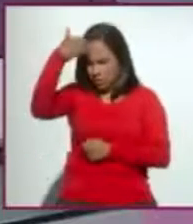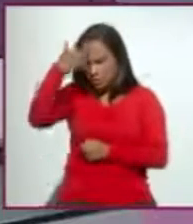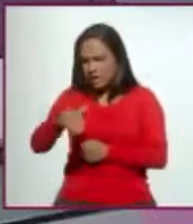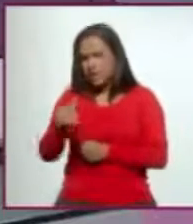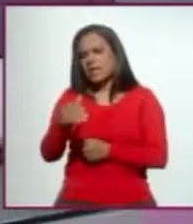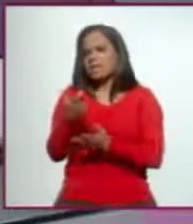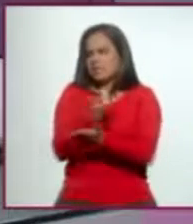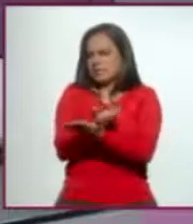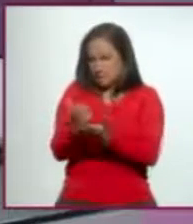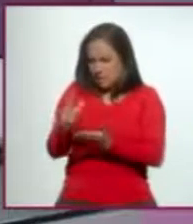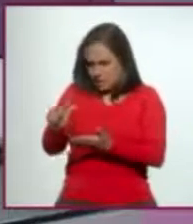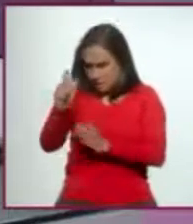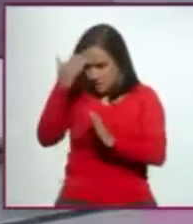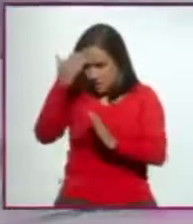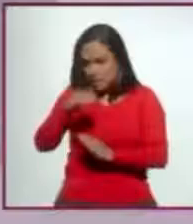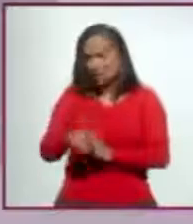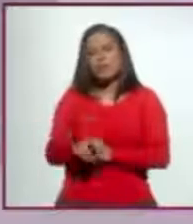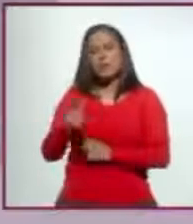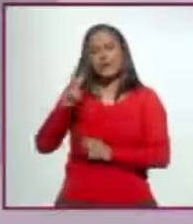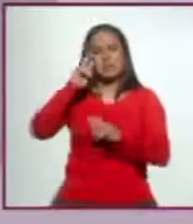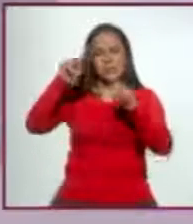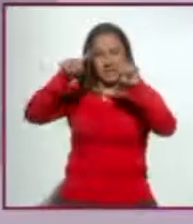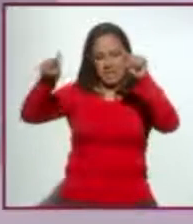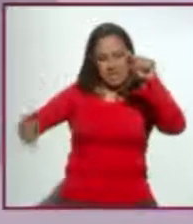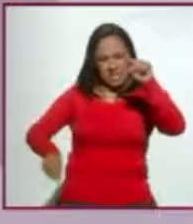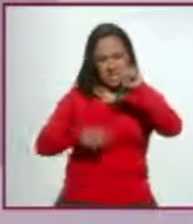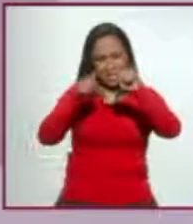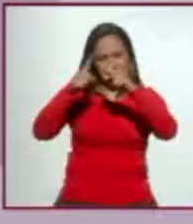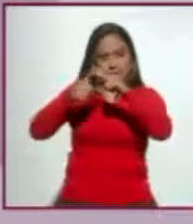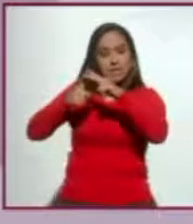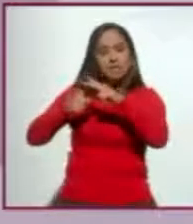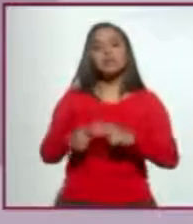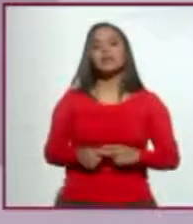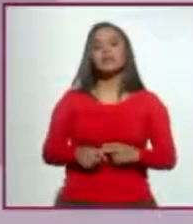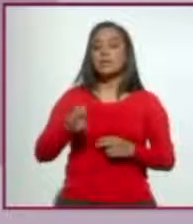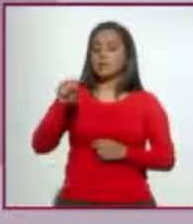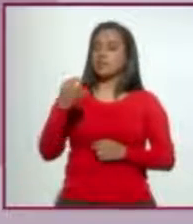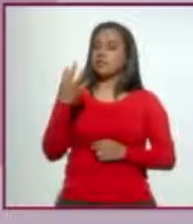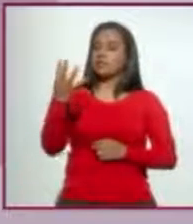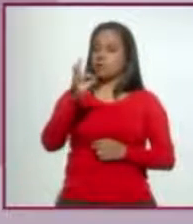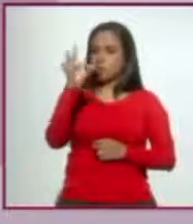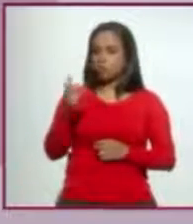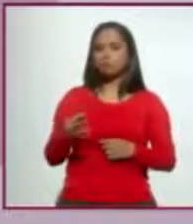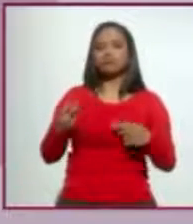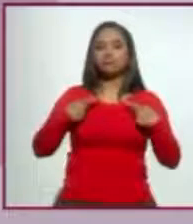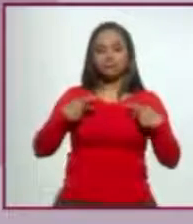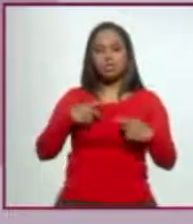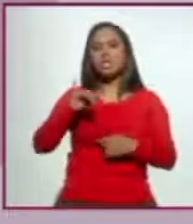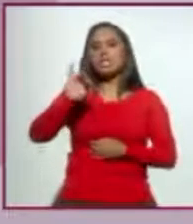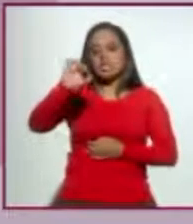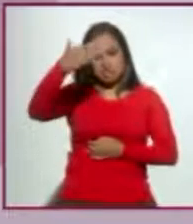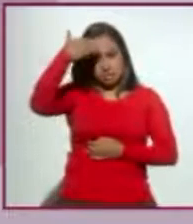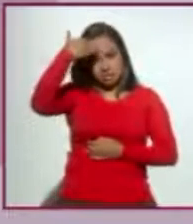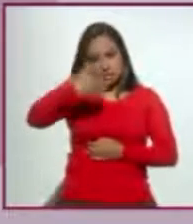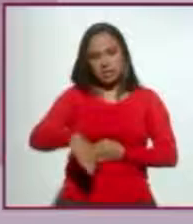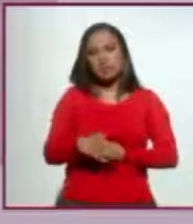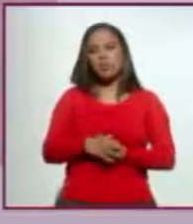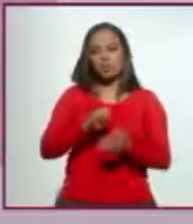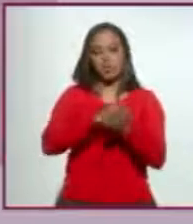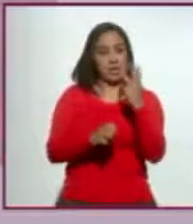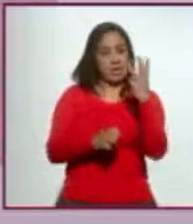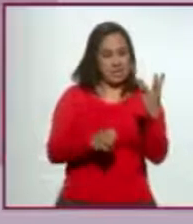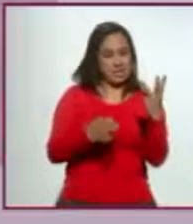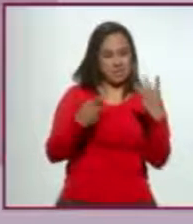del aumento del salario mínimo. Como verán en el gráfico atrás, el 64% de la gente se enteró, es decir, 2 de cada